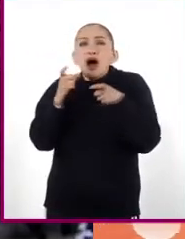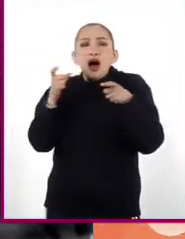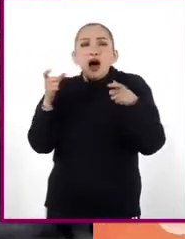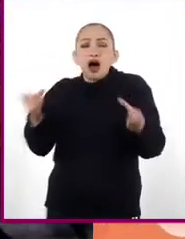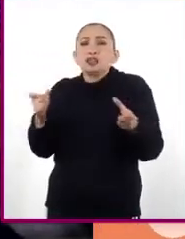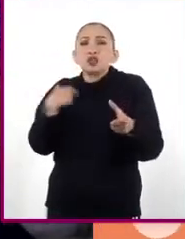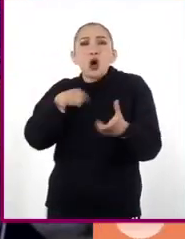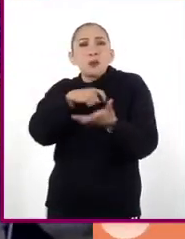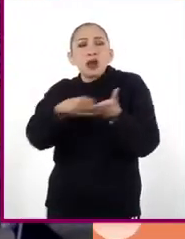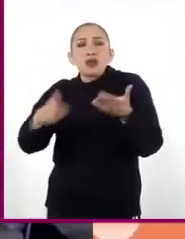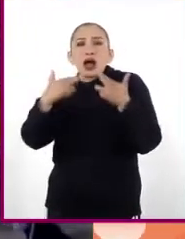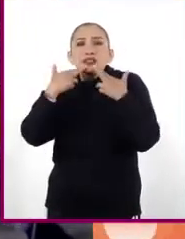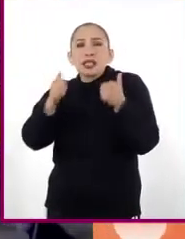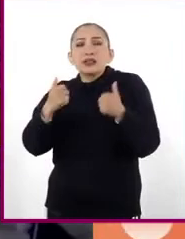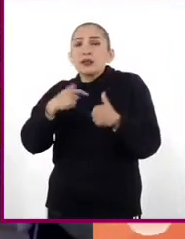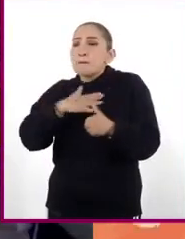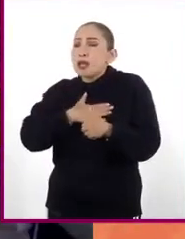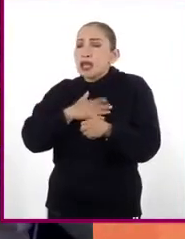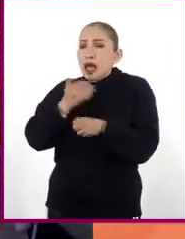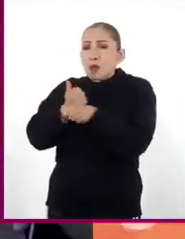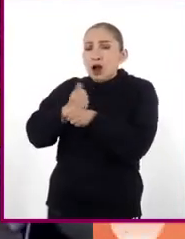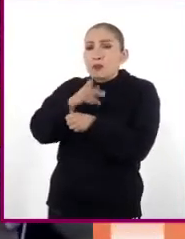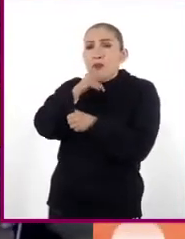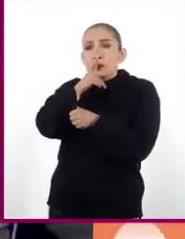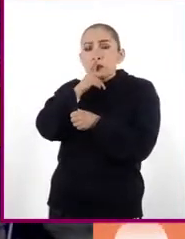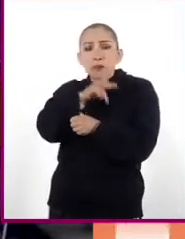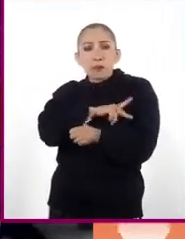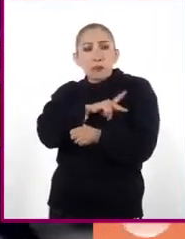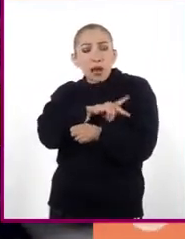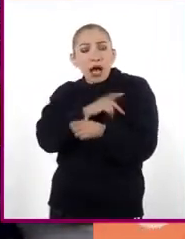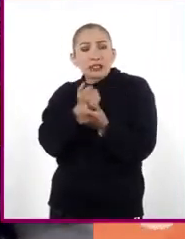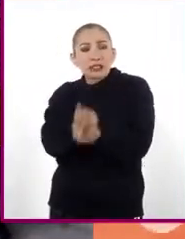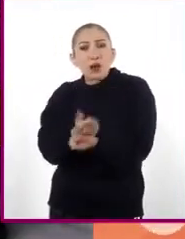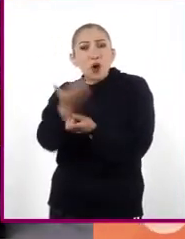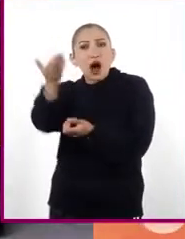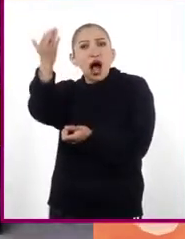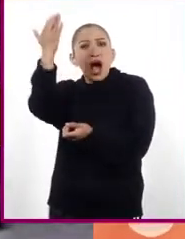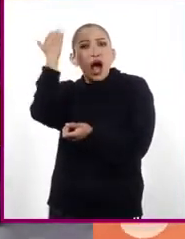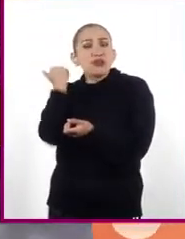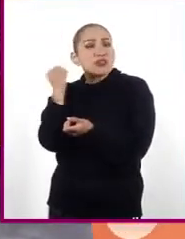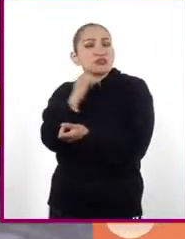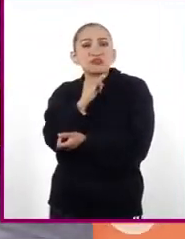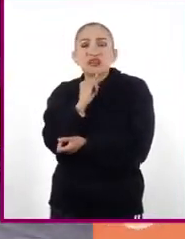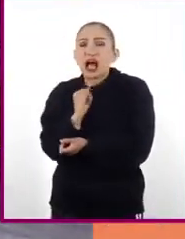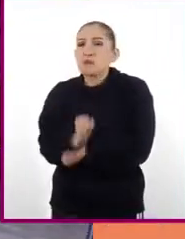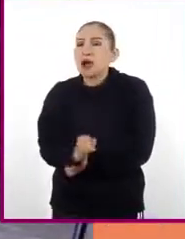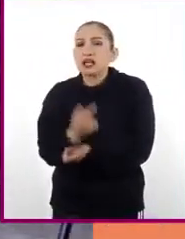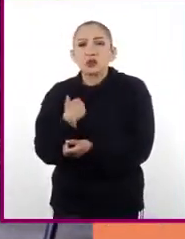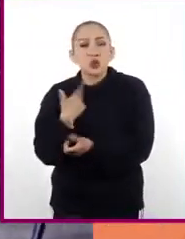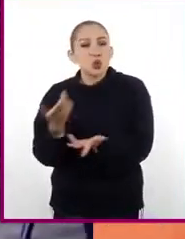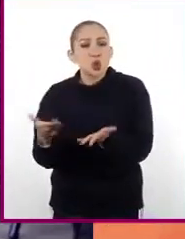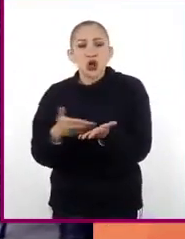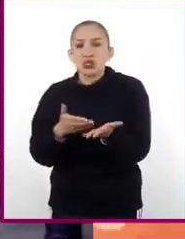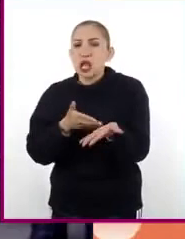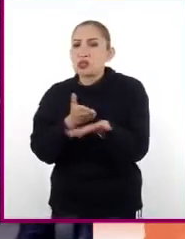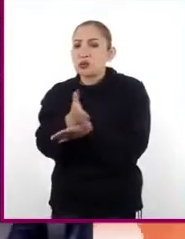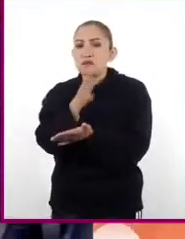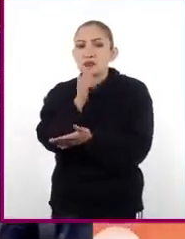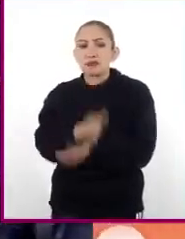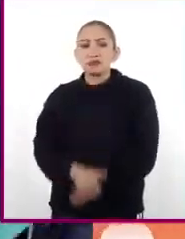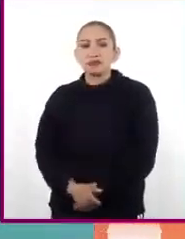he comprado la hacienda en la que mi padre y mi abuelo eran esclavos, en el que ni siquiera en la cocina se les permitía